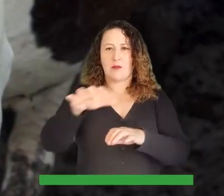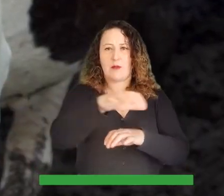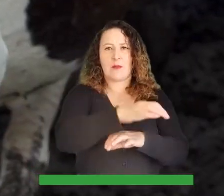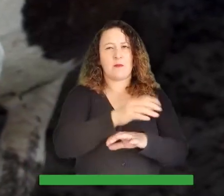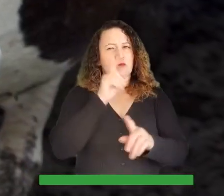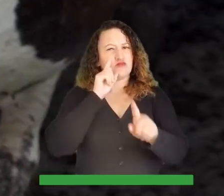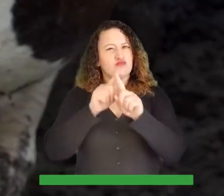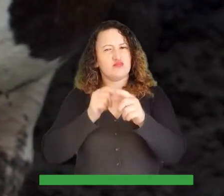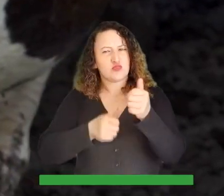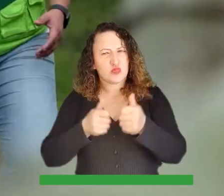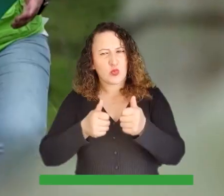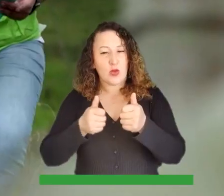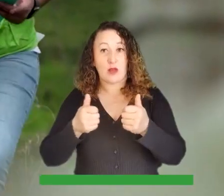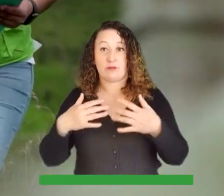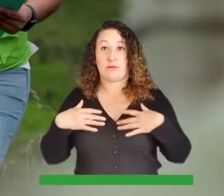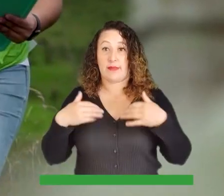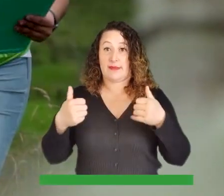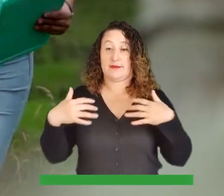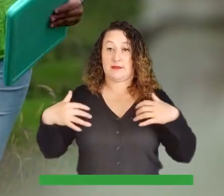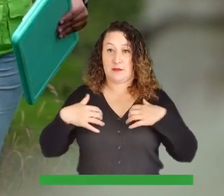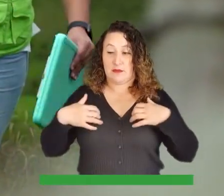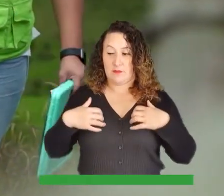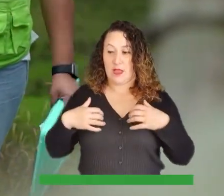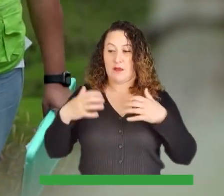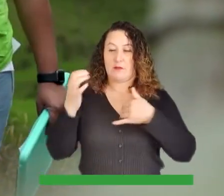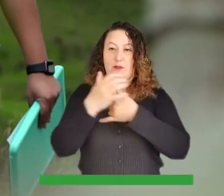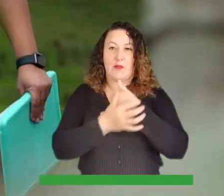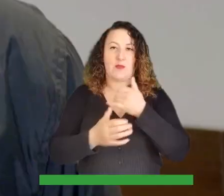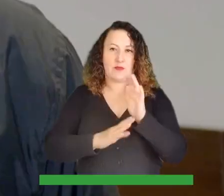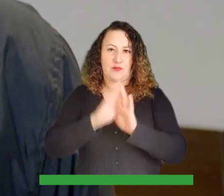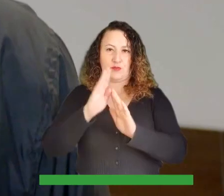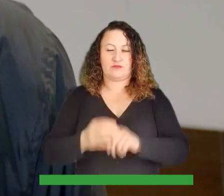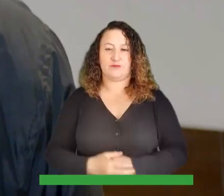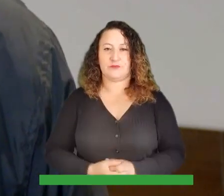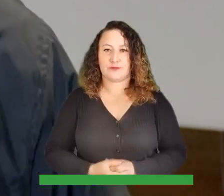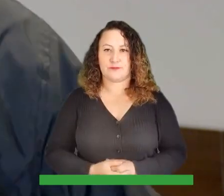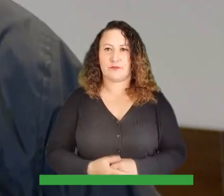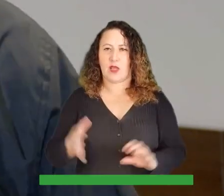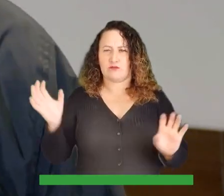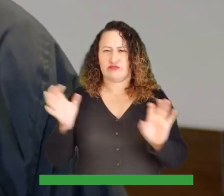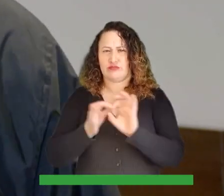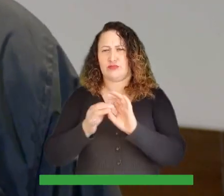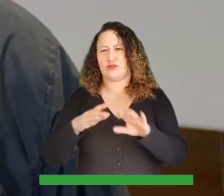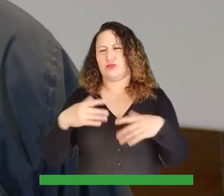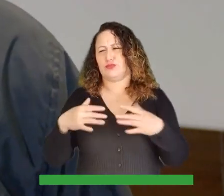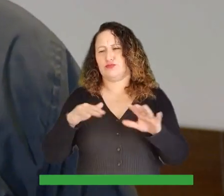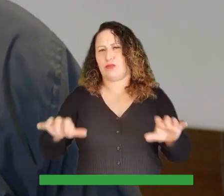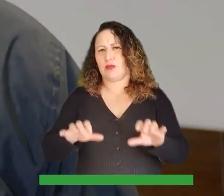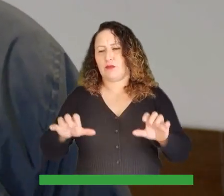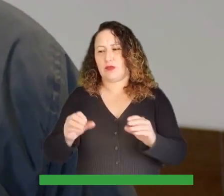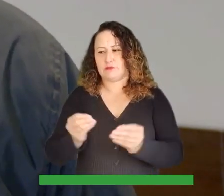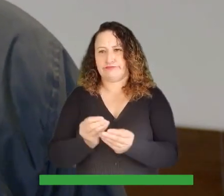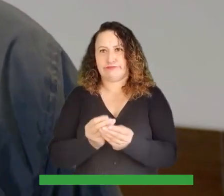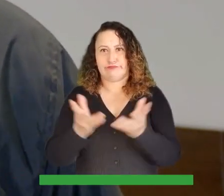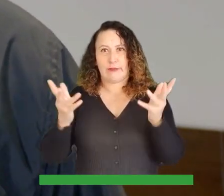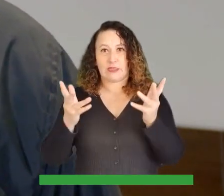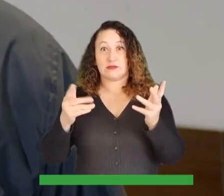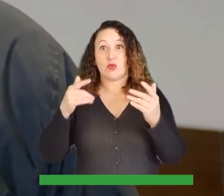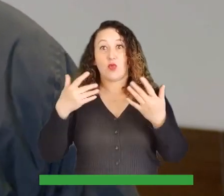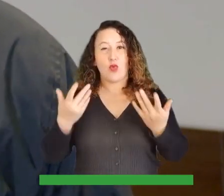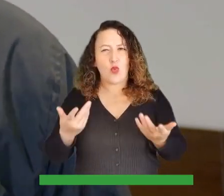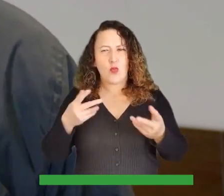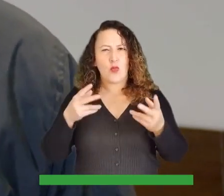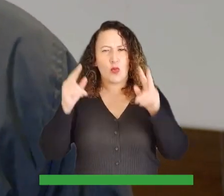del bienestar animal, del desarrollo agropecuario de las seccionales en el país. Articula muchas actividades y dan